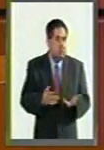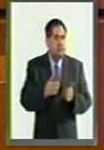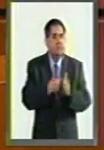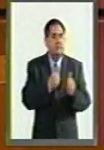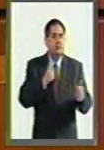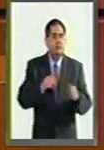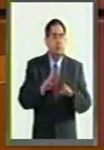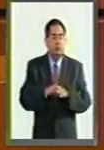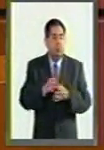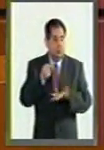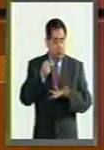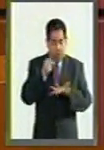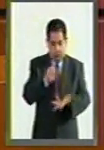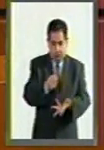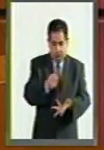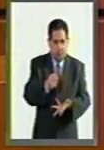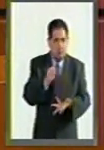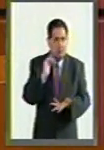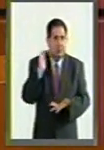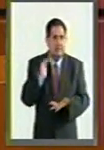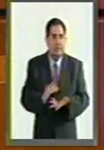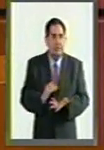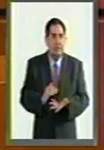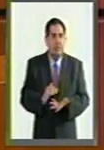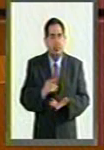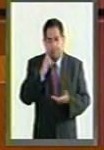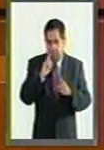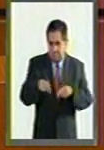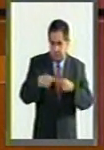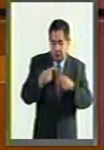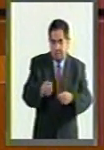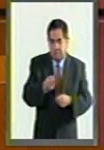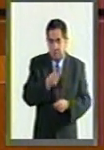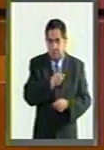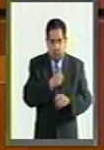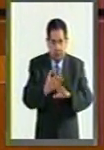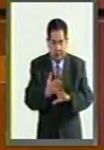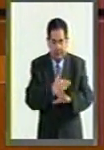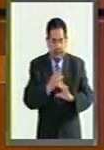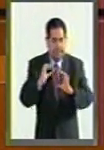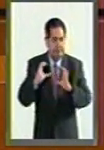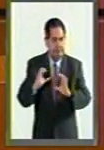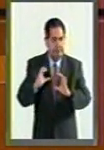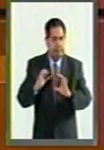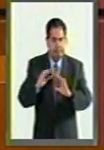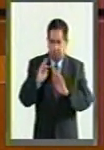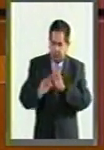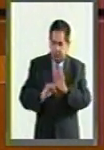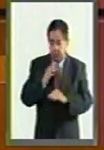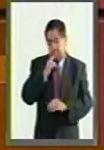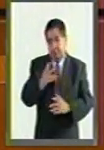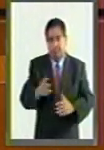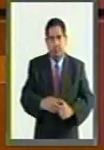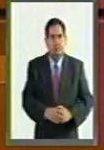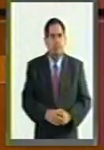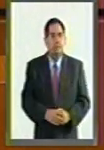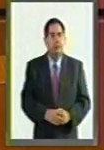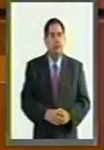el presupuesto destinado a la prevención y al tratamiento.